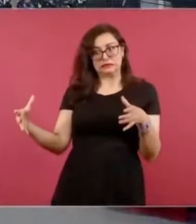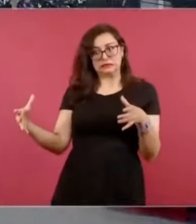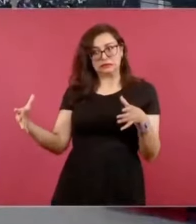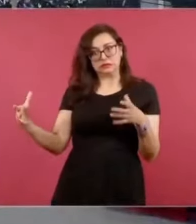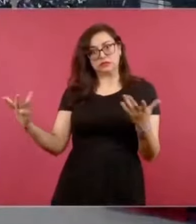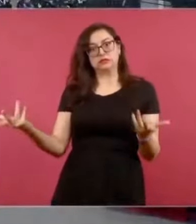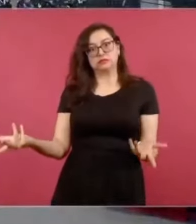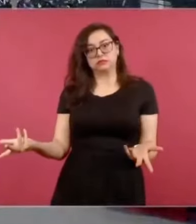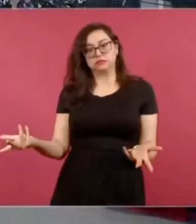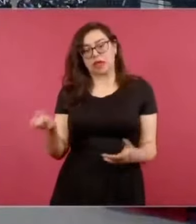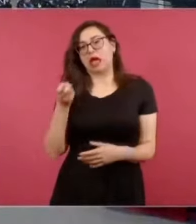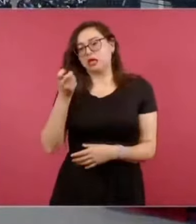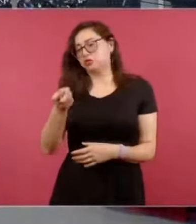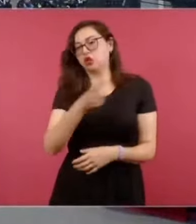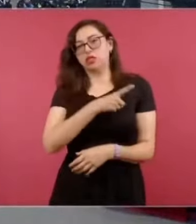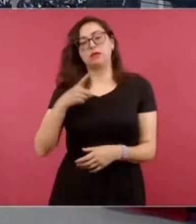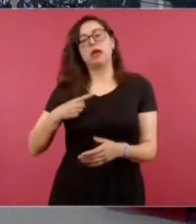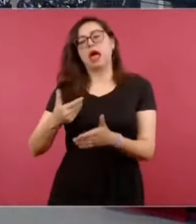Eso es todo.